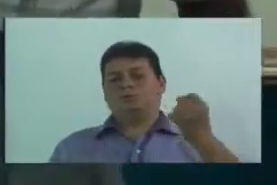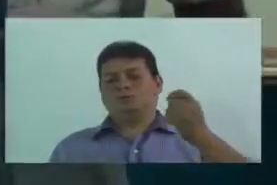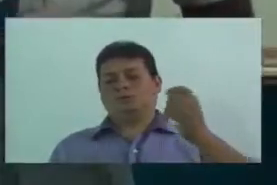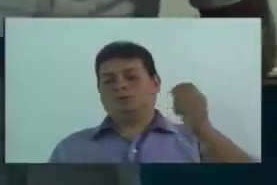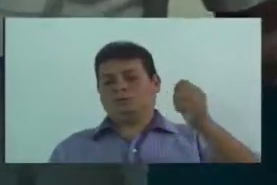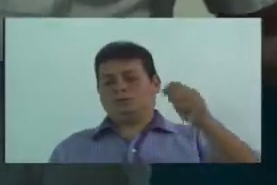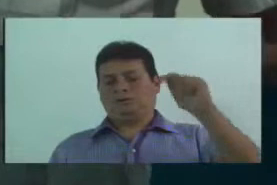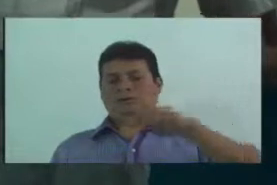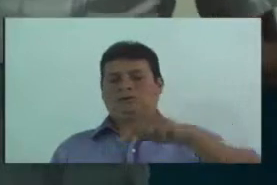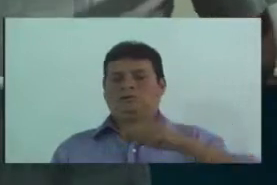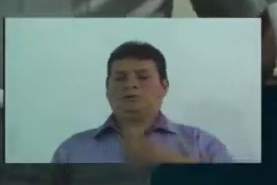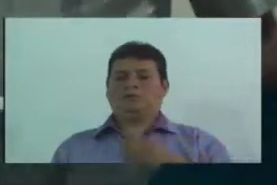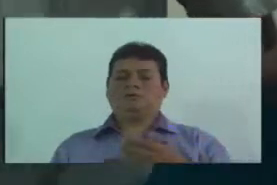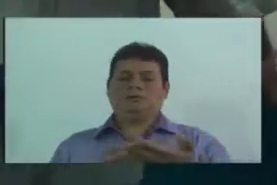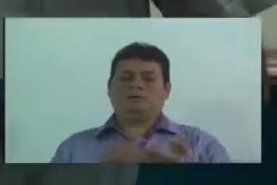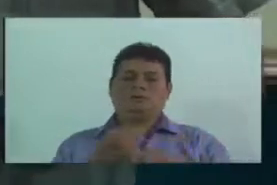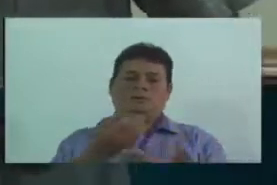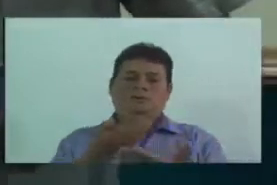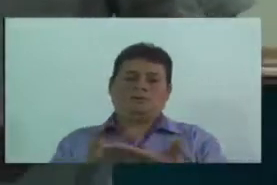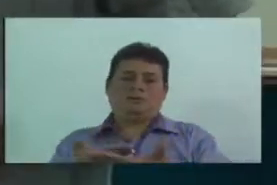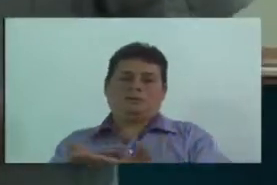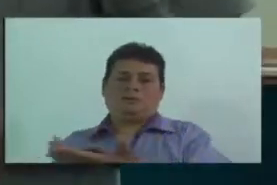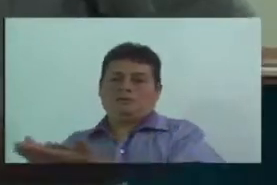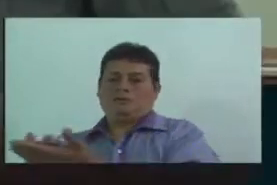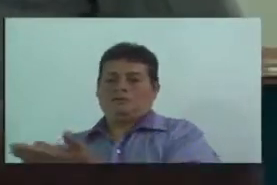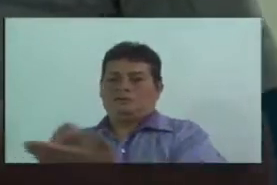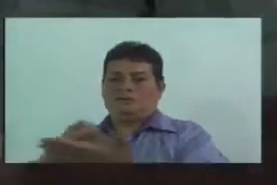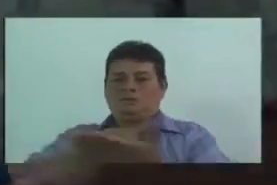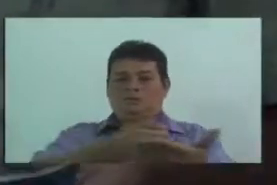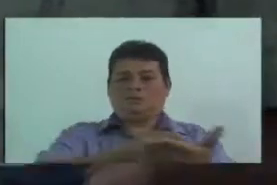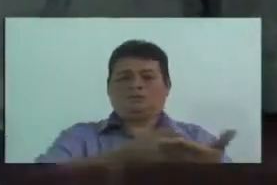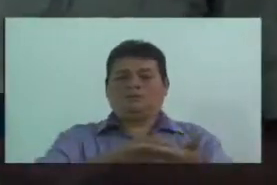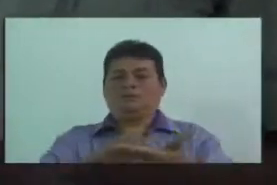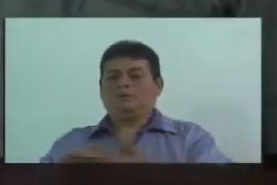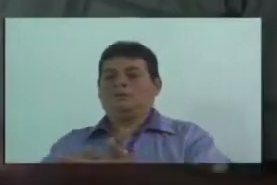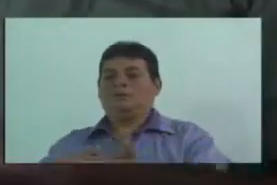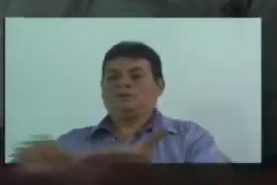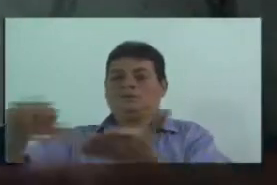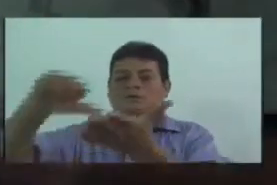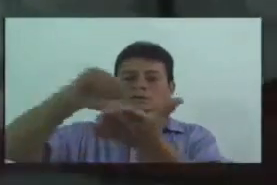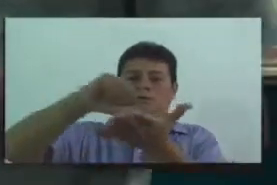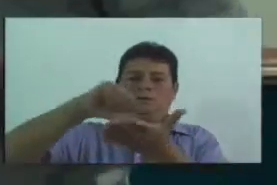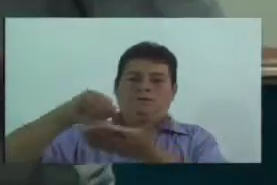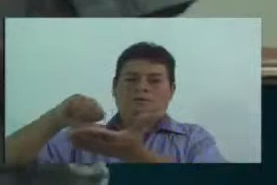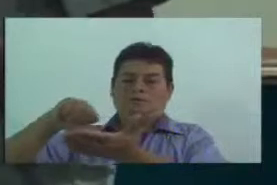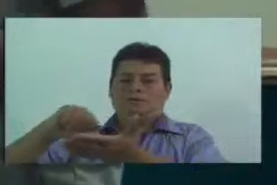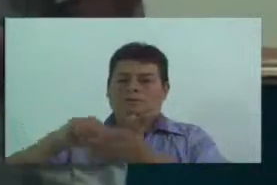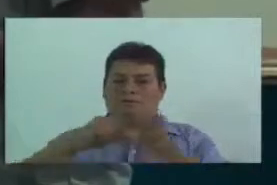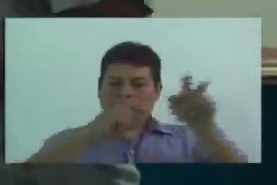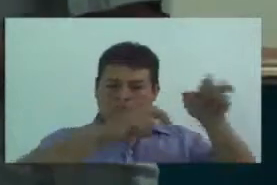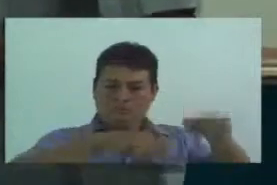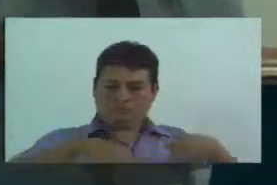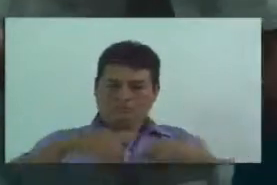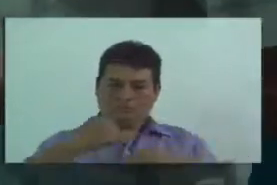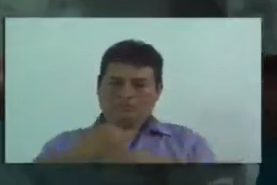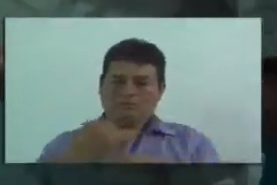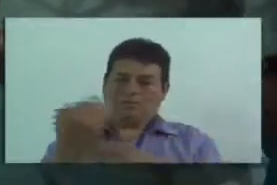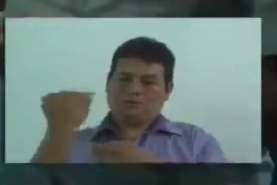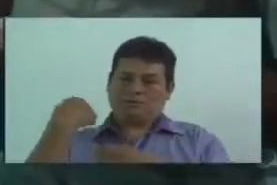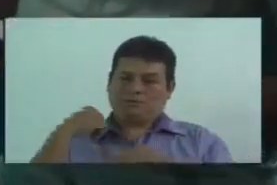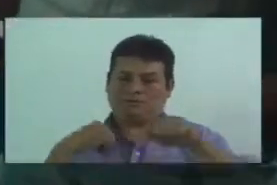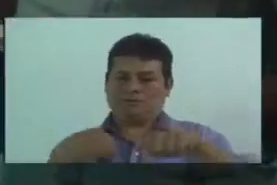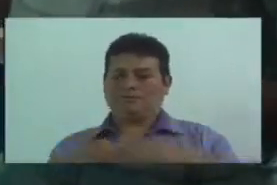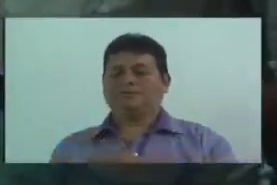Ojo, ya ve, hina, o jepume e umi, hiupuna, o ñemituba e pues. Ambu e por